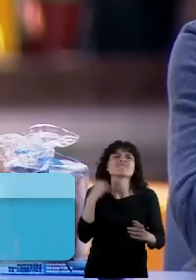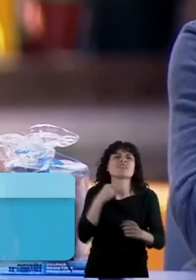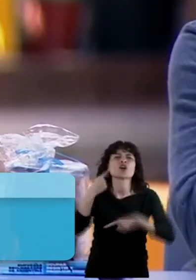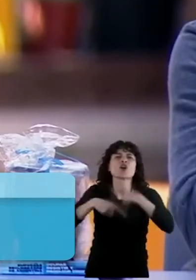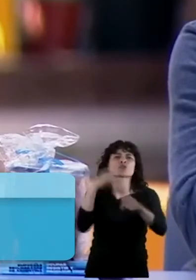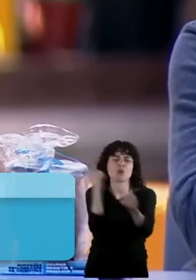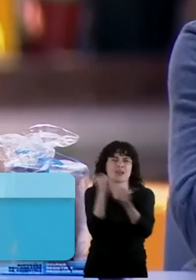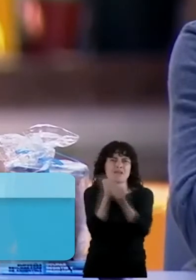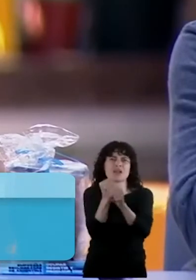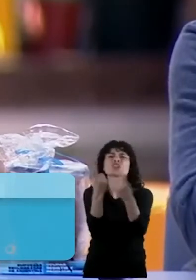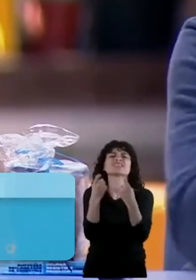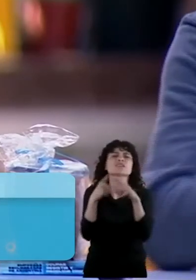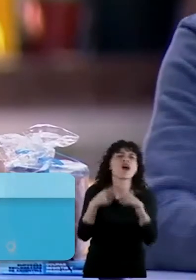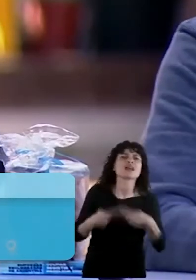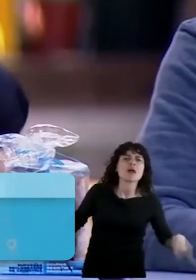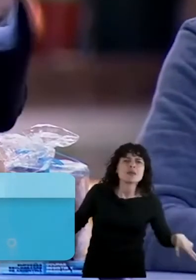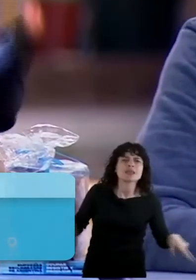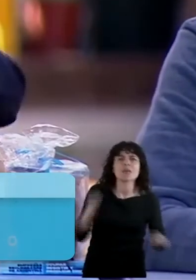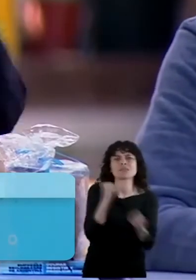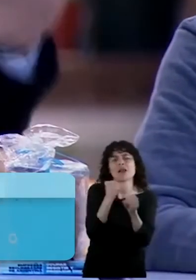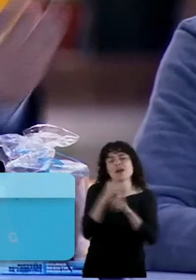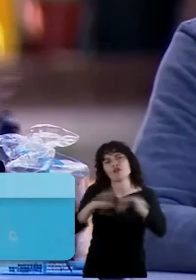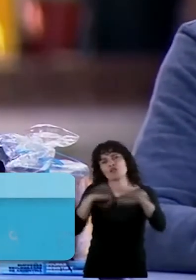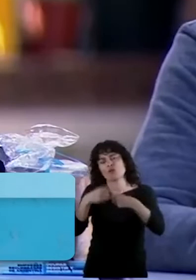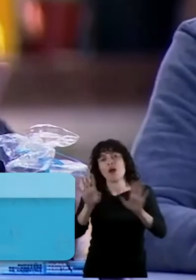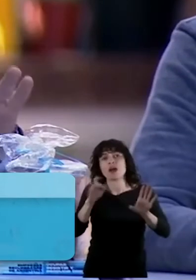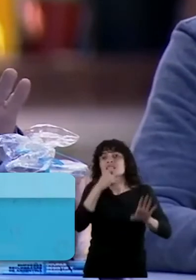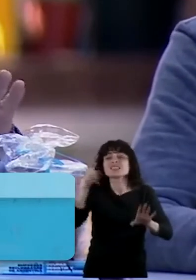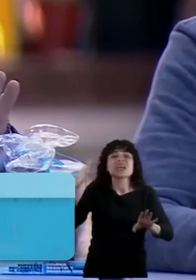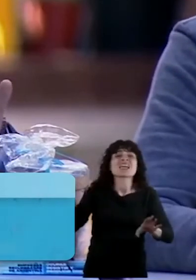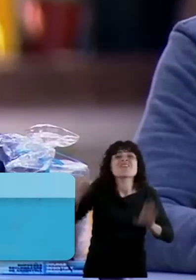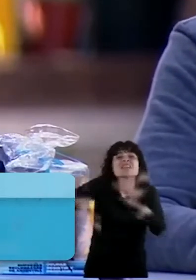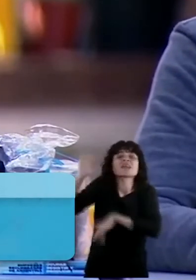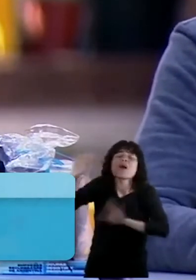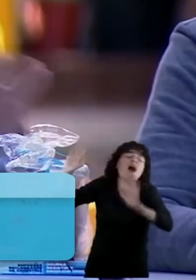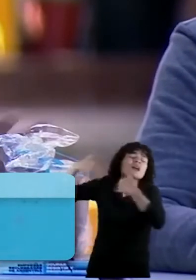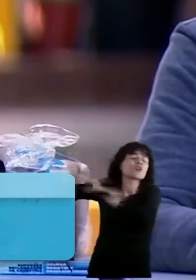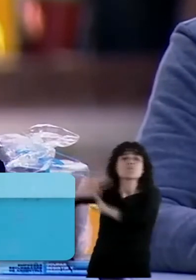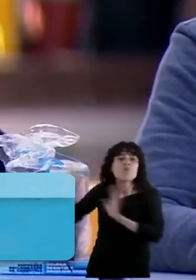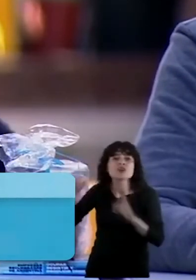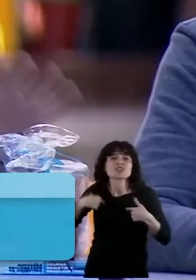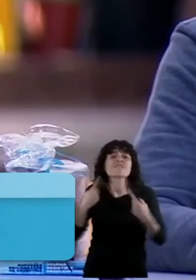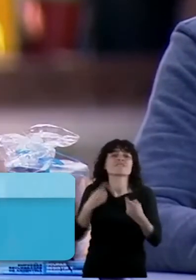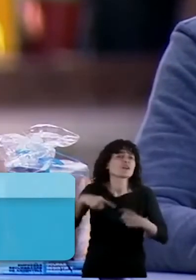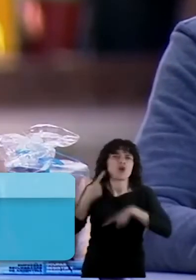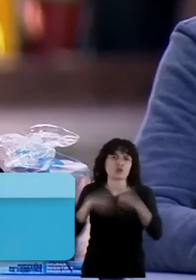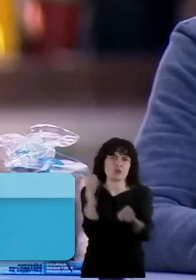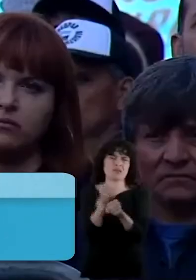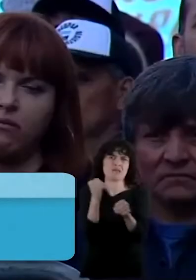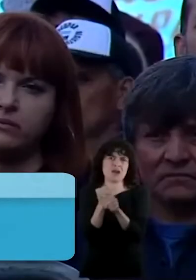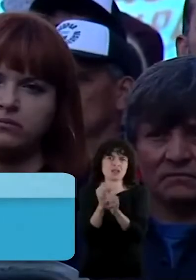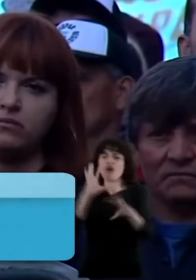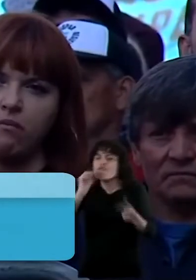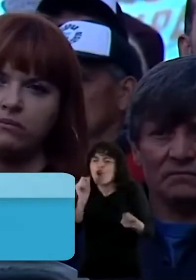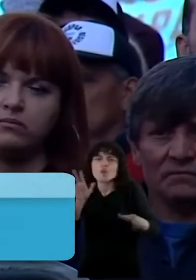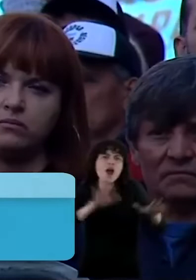herramientas para seguir trabajando. Si los dueños se fueron. Nosotros vamos a trabajar y vamos a repartir entre nosotros lo que